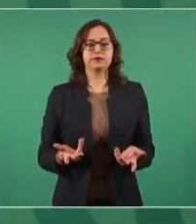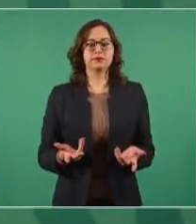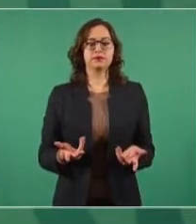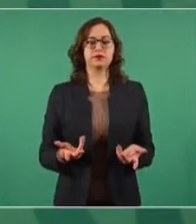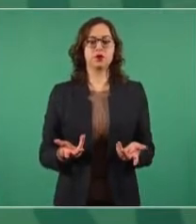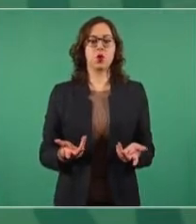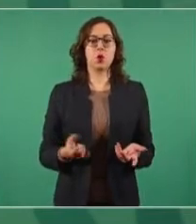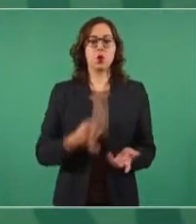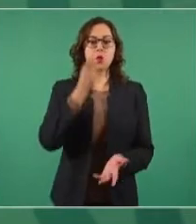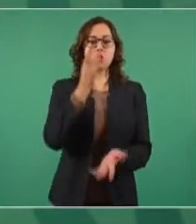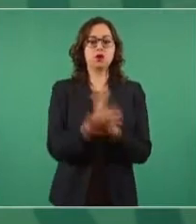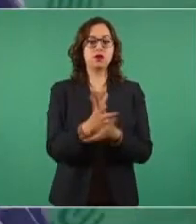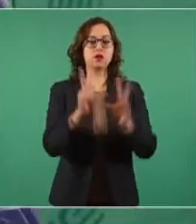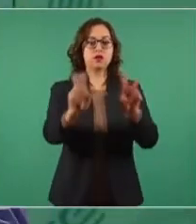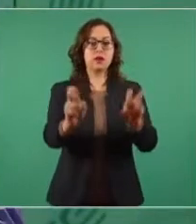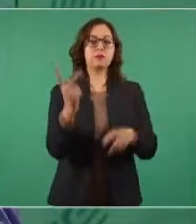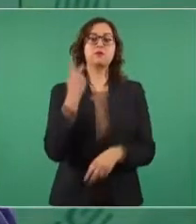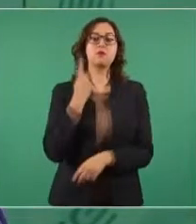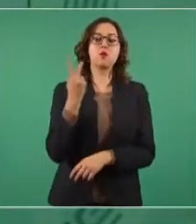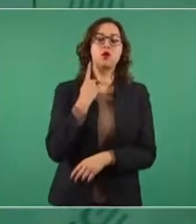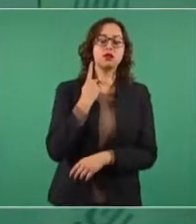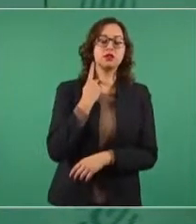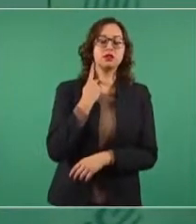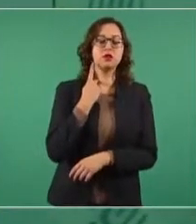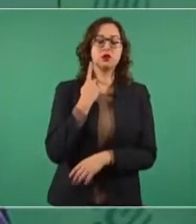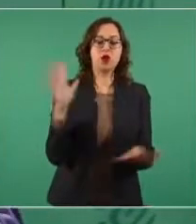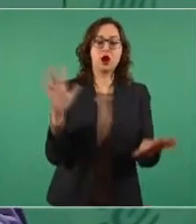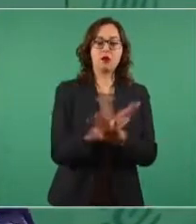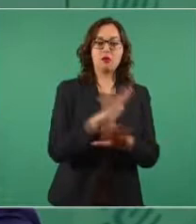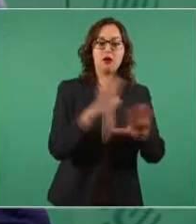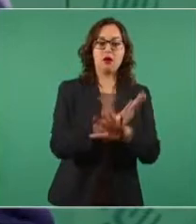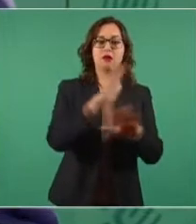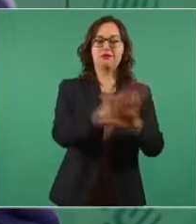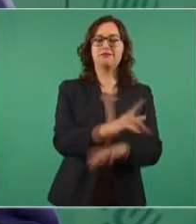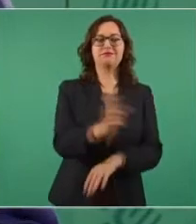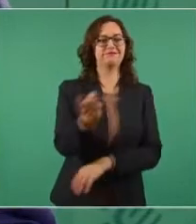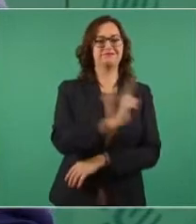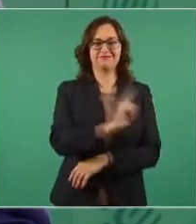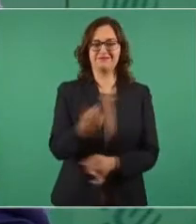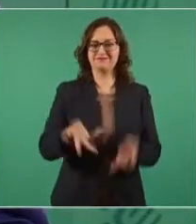político democrático sino en cambio para transformar